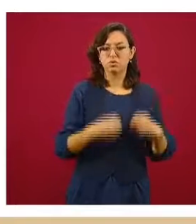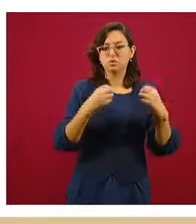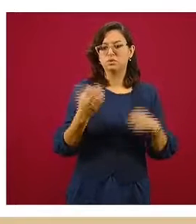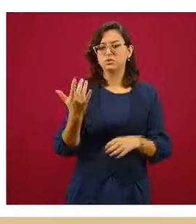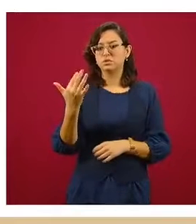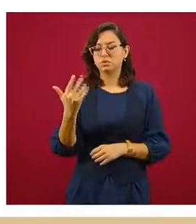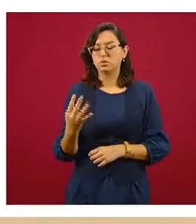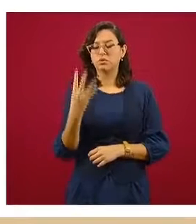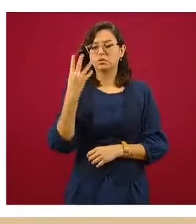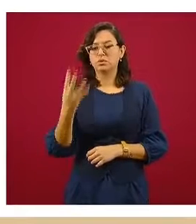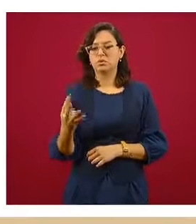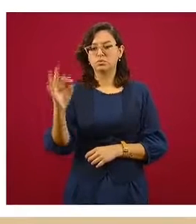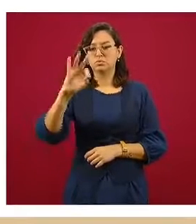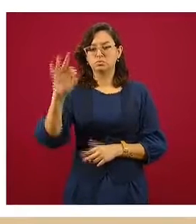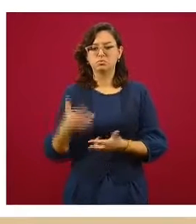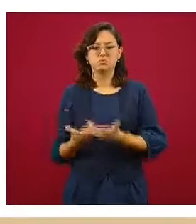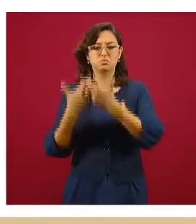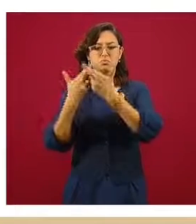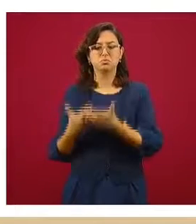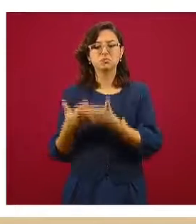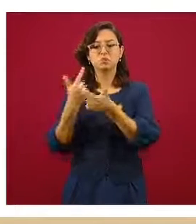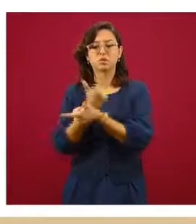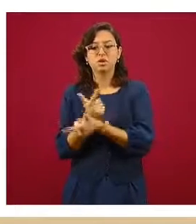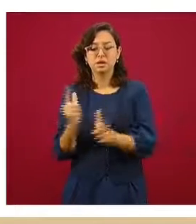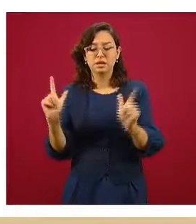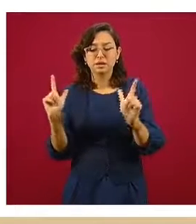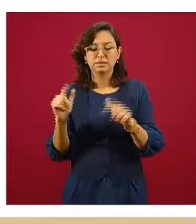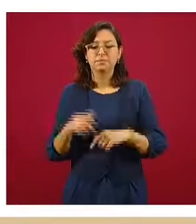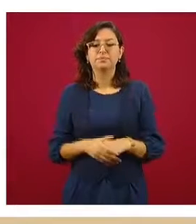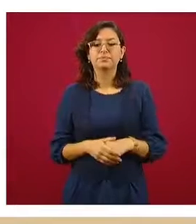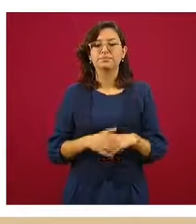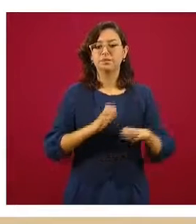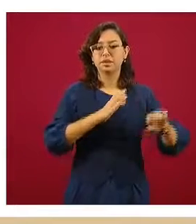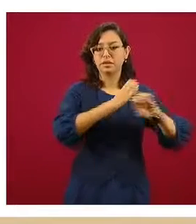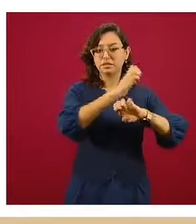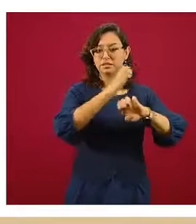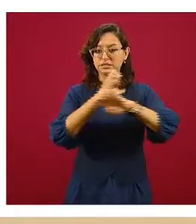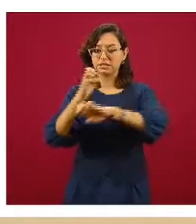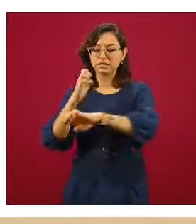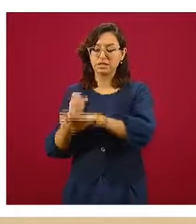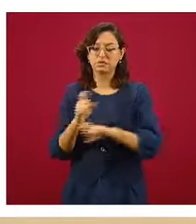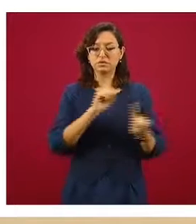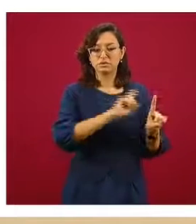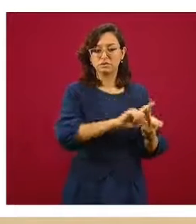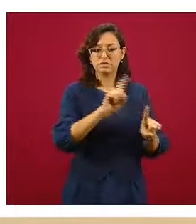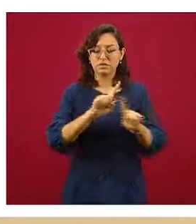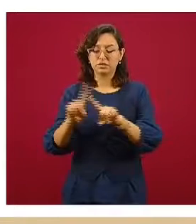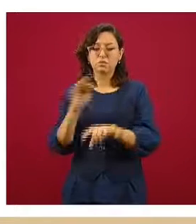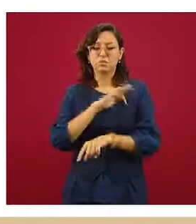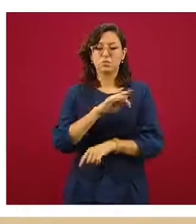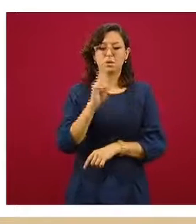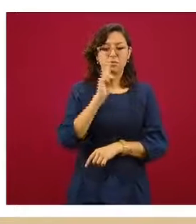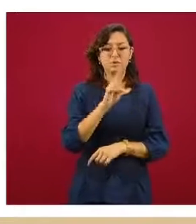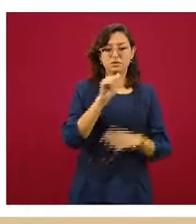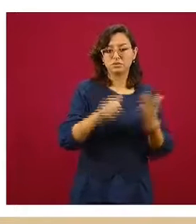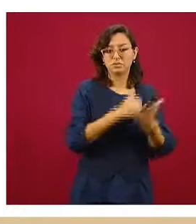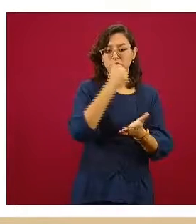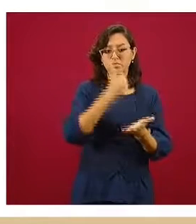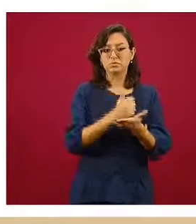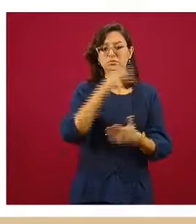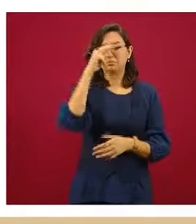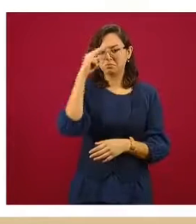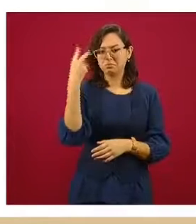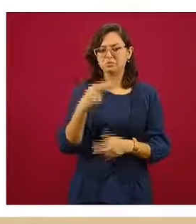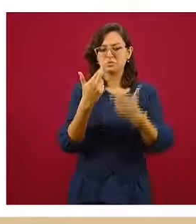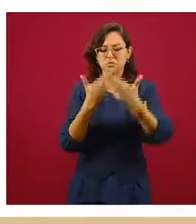54% de disponibilidad. Y para cada una de las entidades federativas, de izquierda a derecha, empezando por la Ciudad de México, que todavía